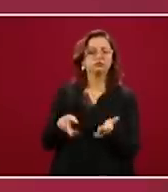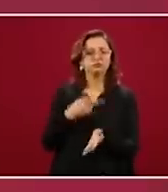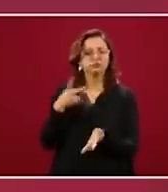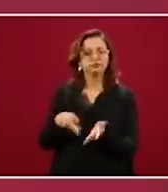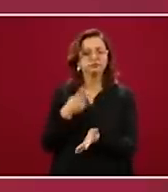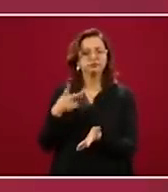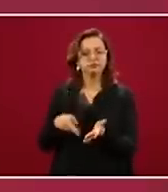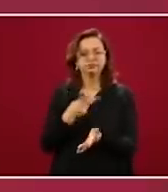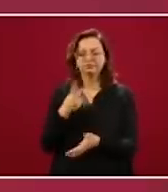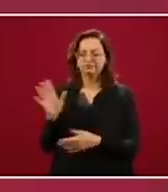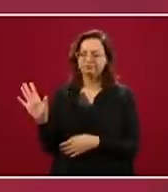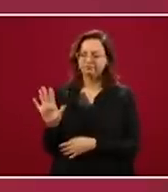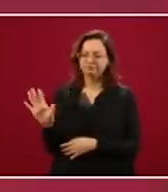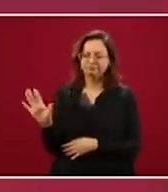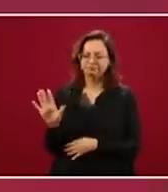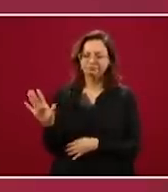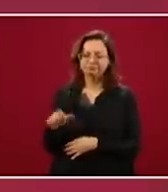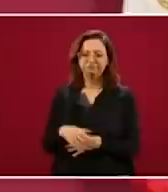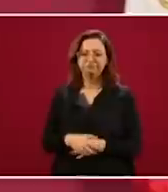que